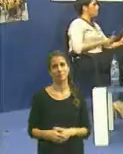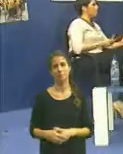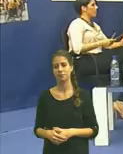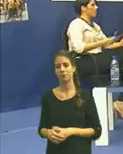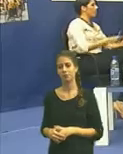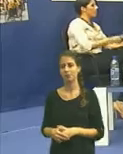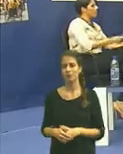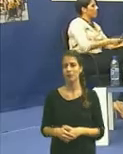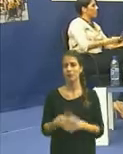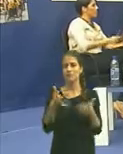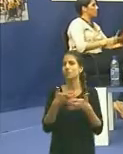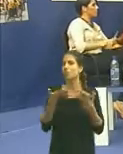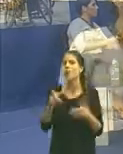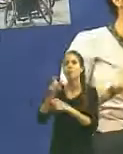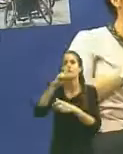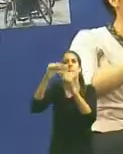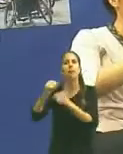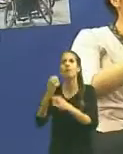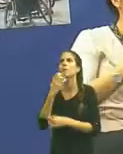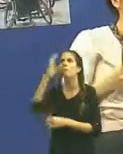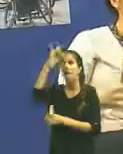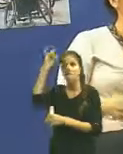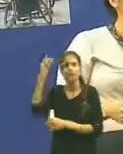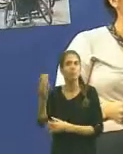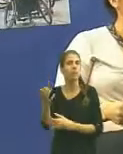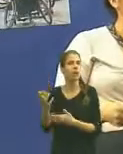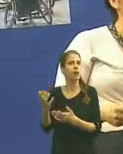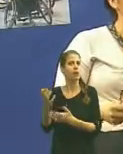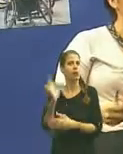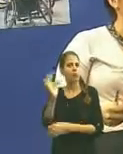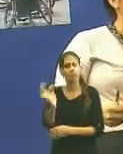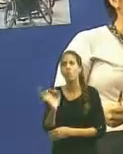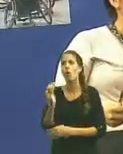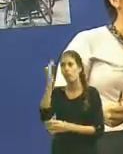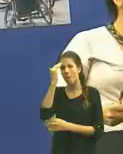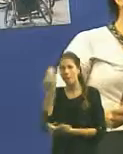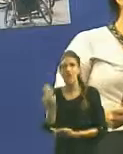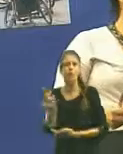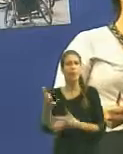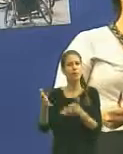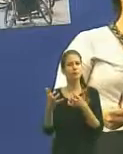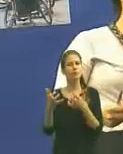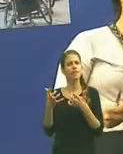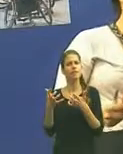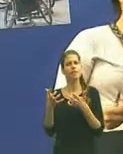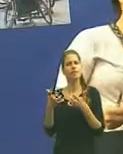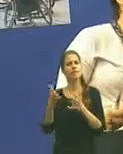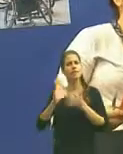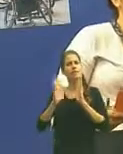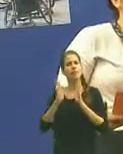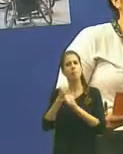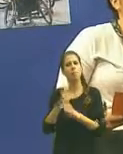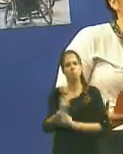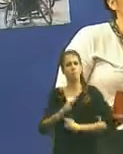beneficios aportan? Hablas, por ejemplo, de las personas mayores igual para Alzheimer y más para la memoria, pero ¿qué otros beneficios aportan una